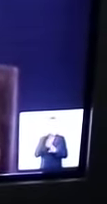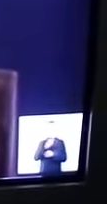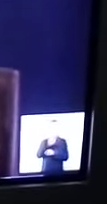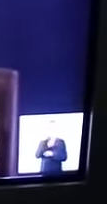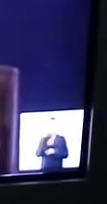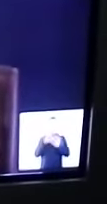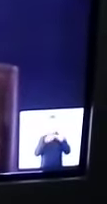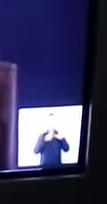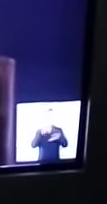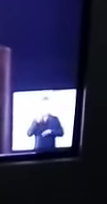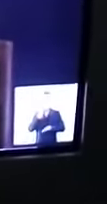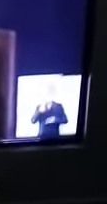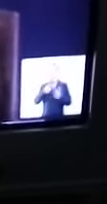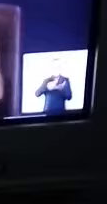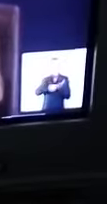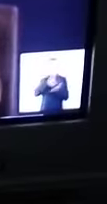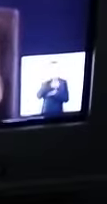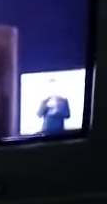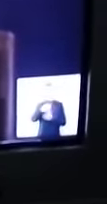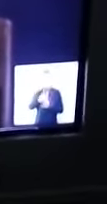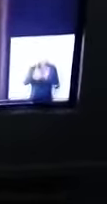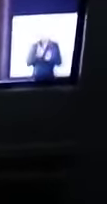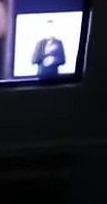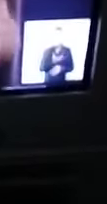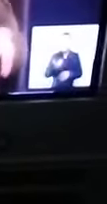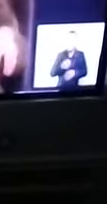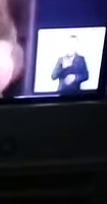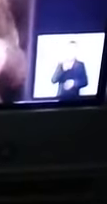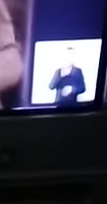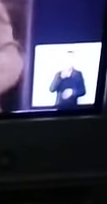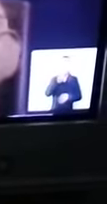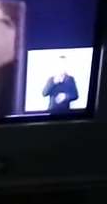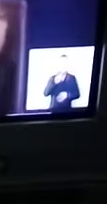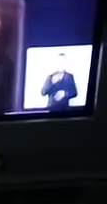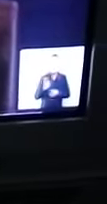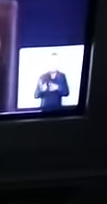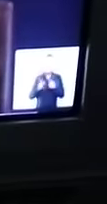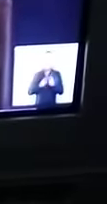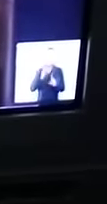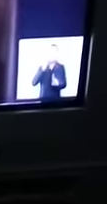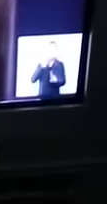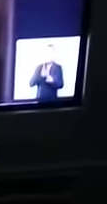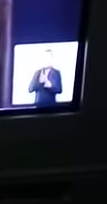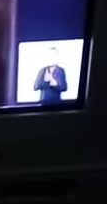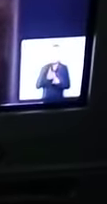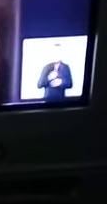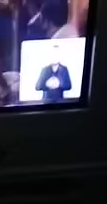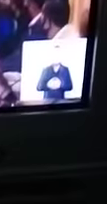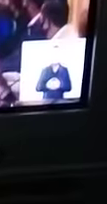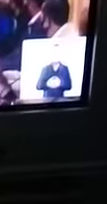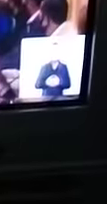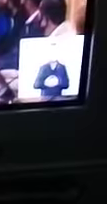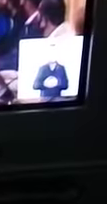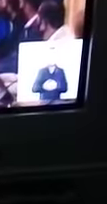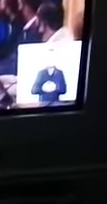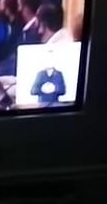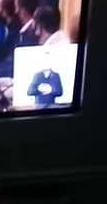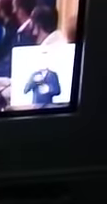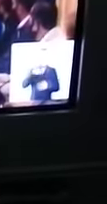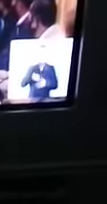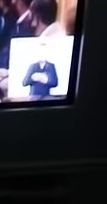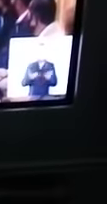y no hay restricción en su uso, a diferencia del FODER que tiene restricciones. Este dinero va directamente. Ahora,